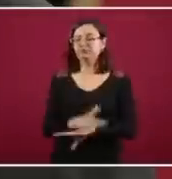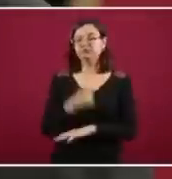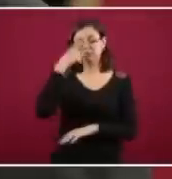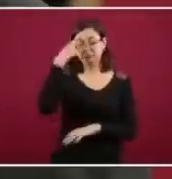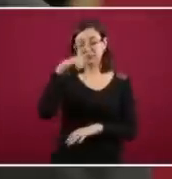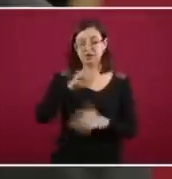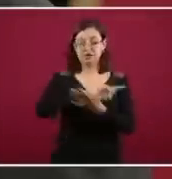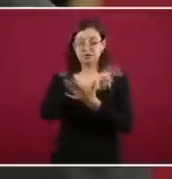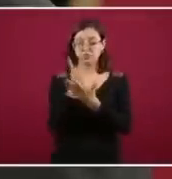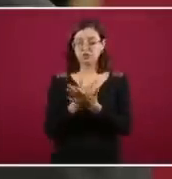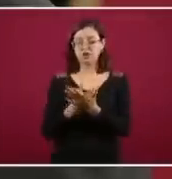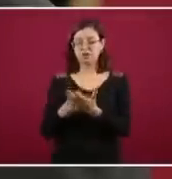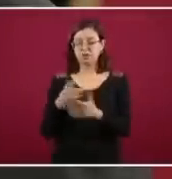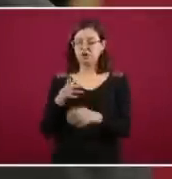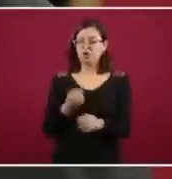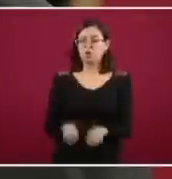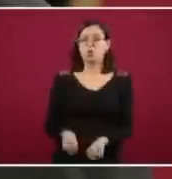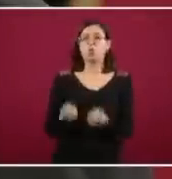gran programa.